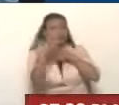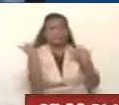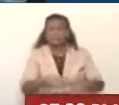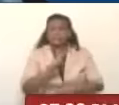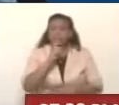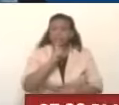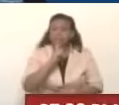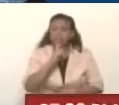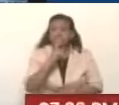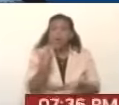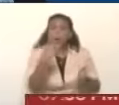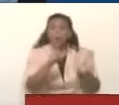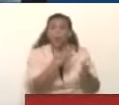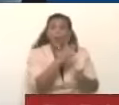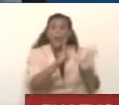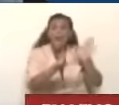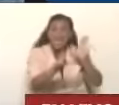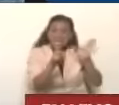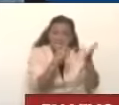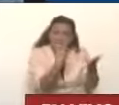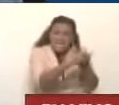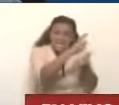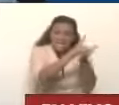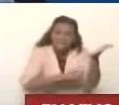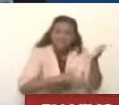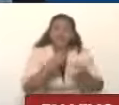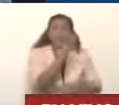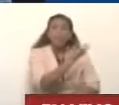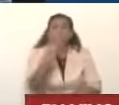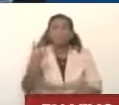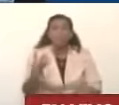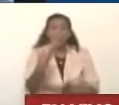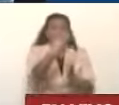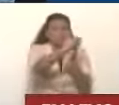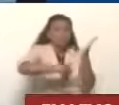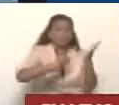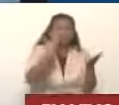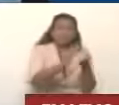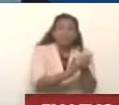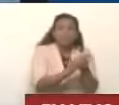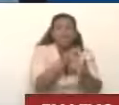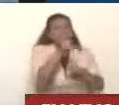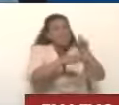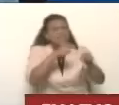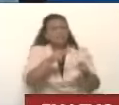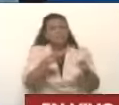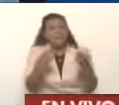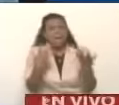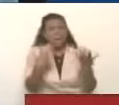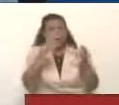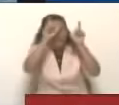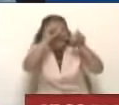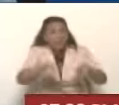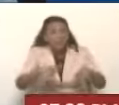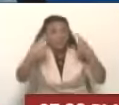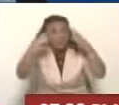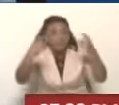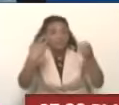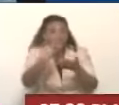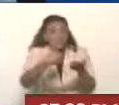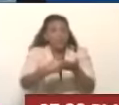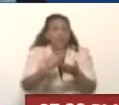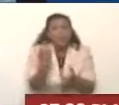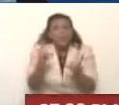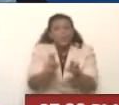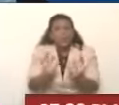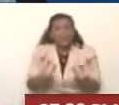claro con la licencia 44. Dicen algunas redes sociales, algunos opinadores, que hay un nuevo acercamiento, pero